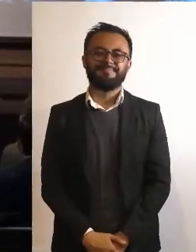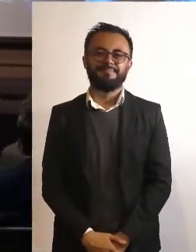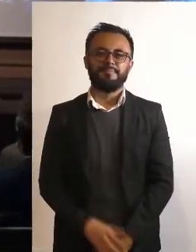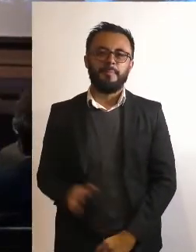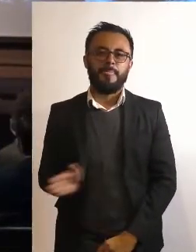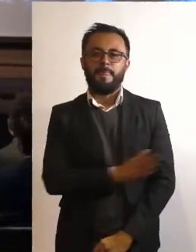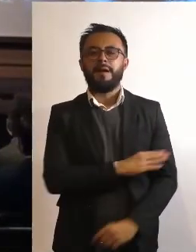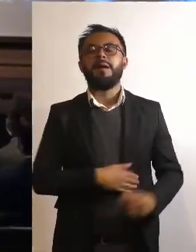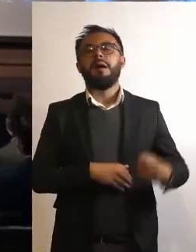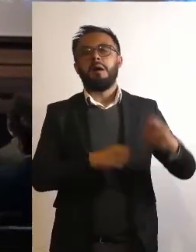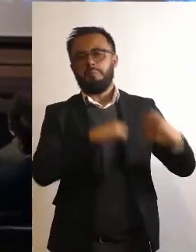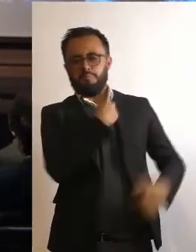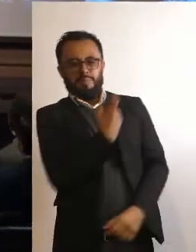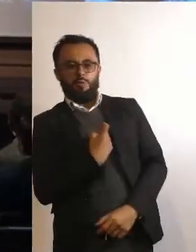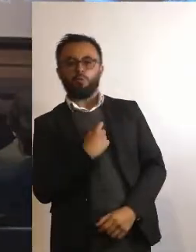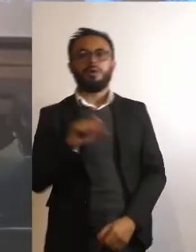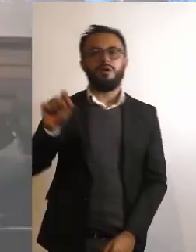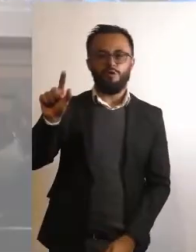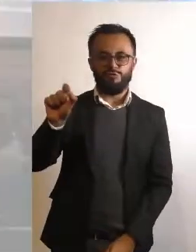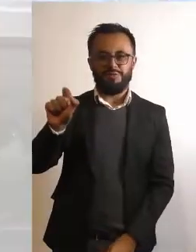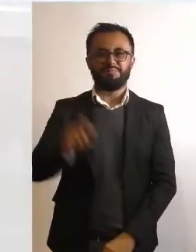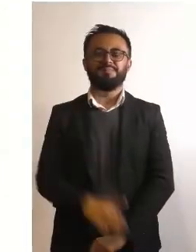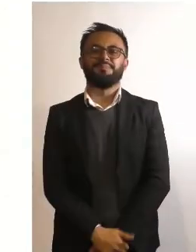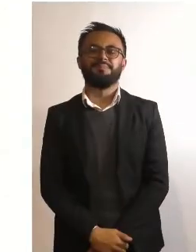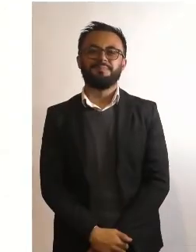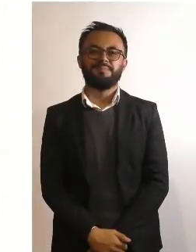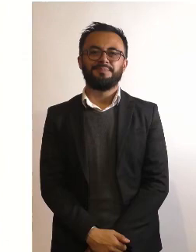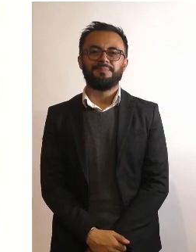Décima primera pregunta.